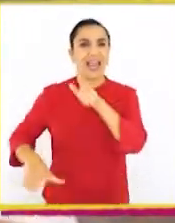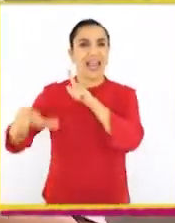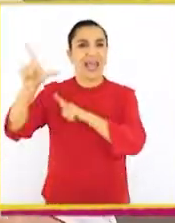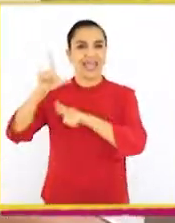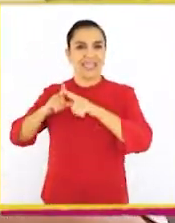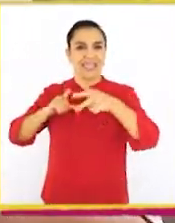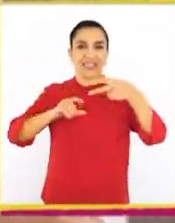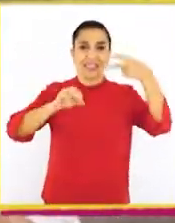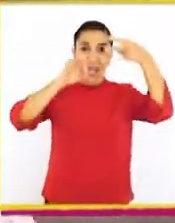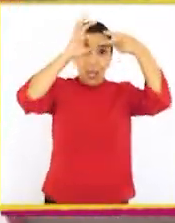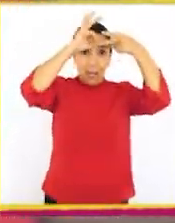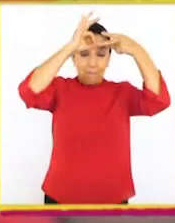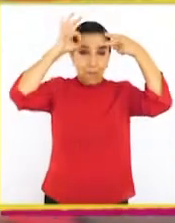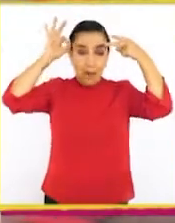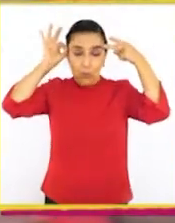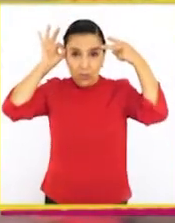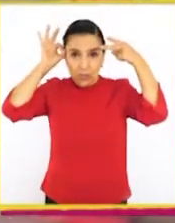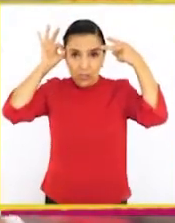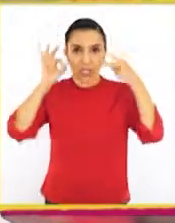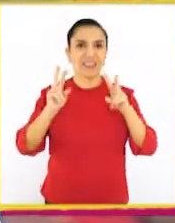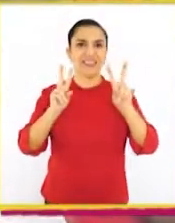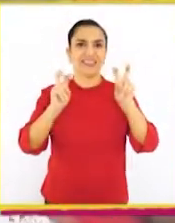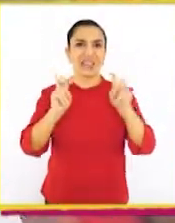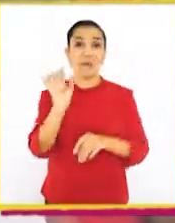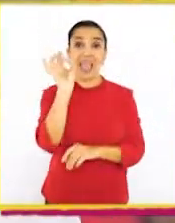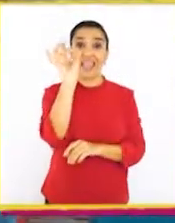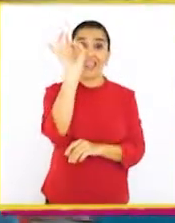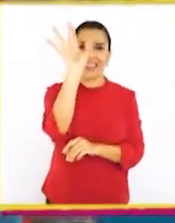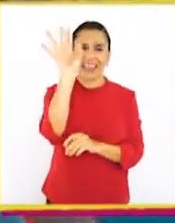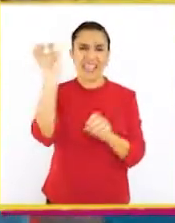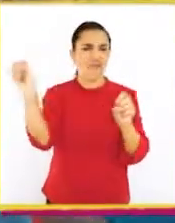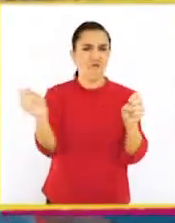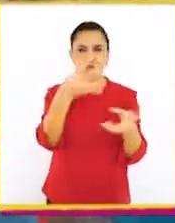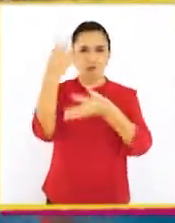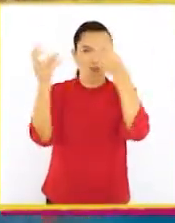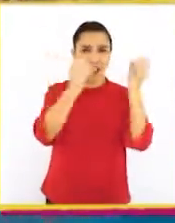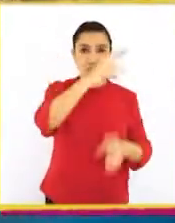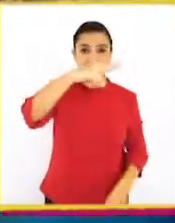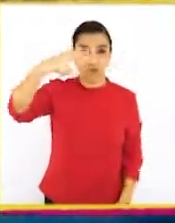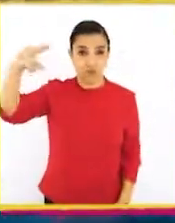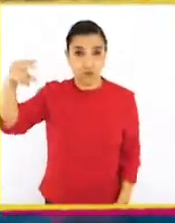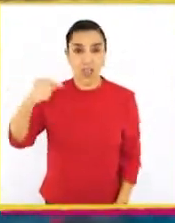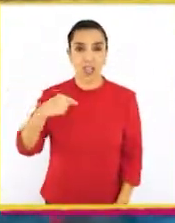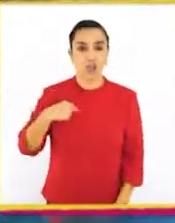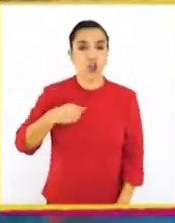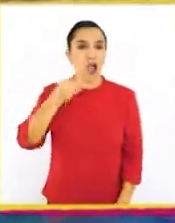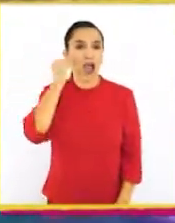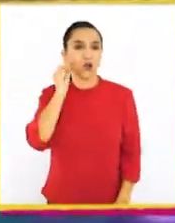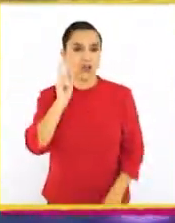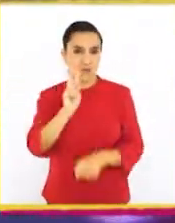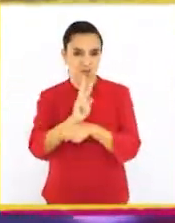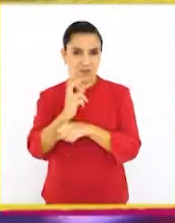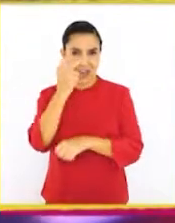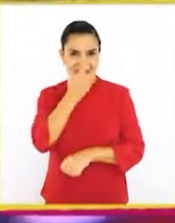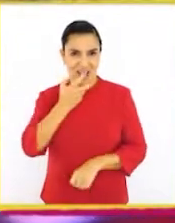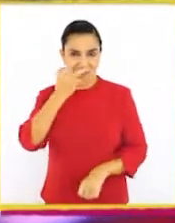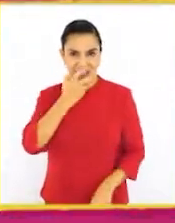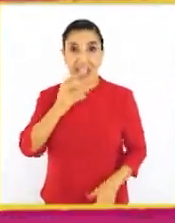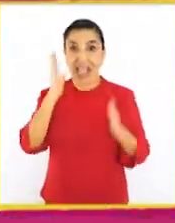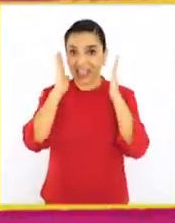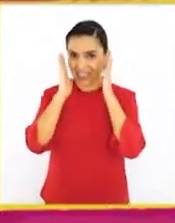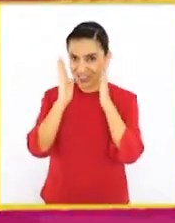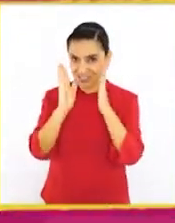esta es una leyenda mapuche llamada La Estrella de Fuego. Soy Agustina, su profesora de lenguaje verbal. ¡Pongan atención!